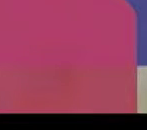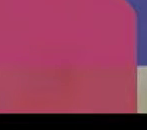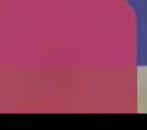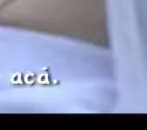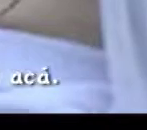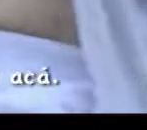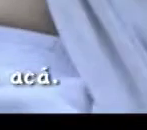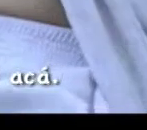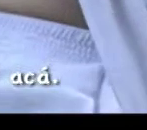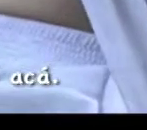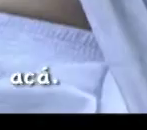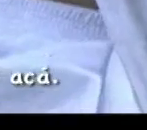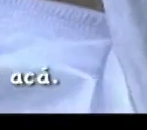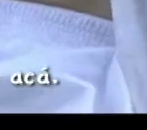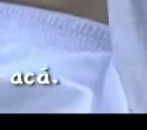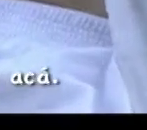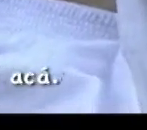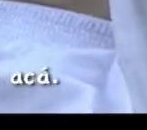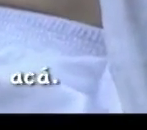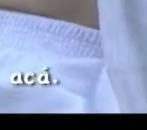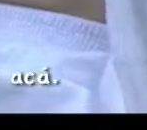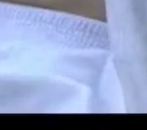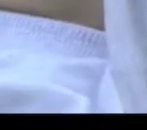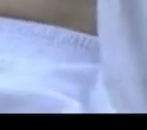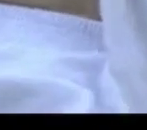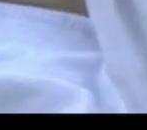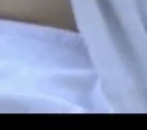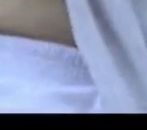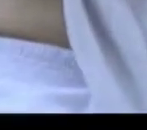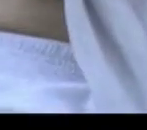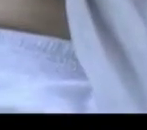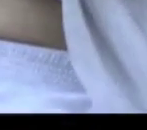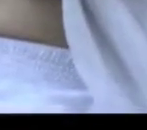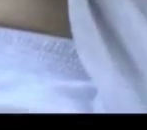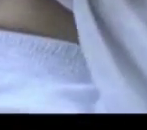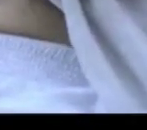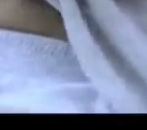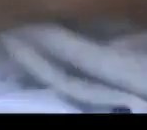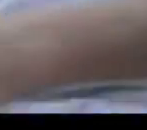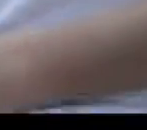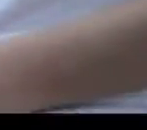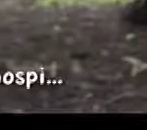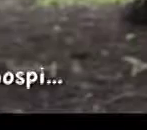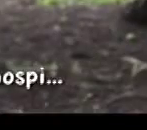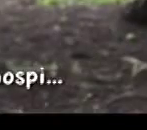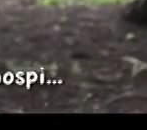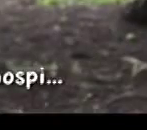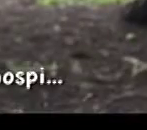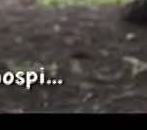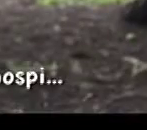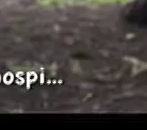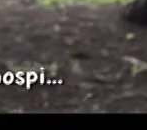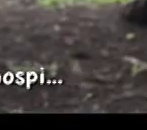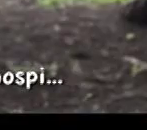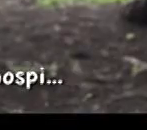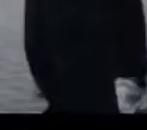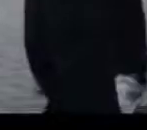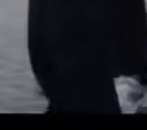Cuando yo nací como una abierta acá, ya la cosieron y ya está. Tuve que estar mucho tiempo